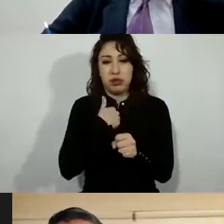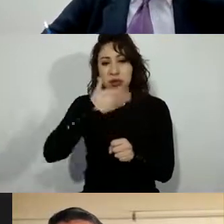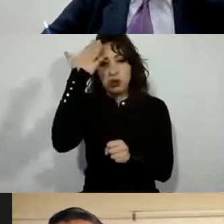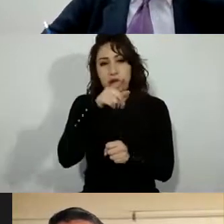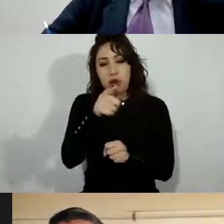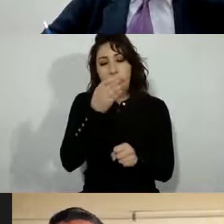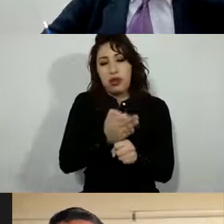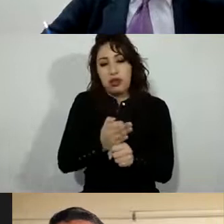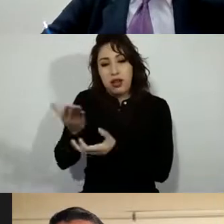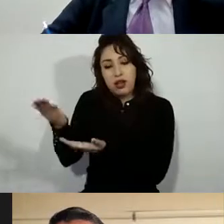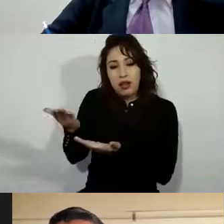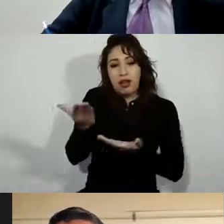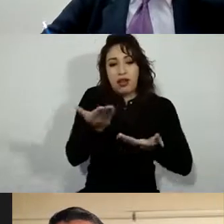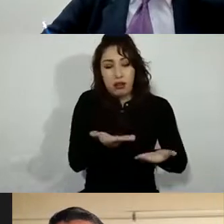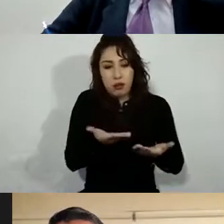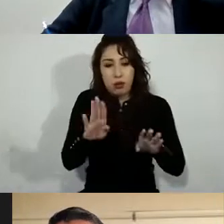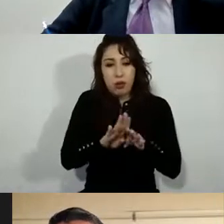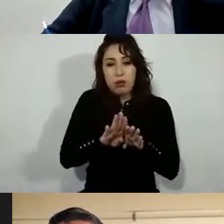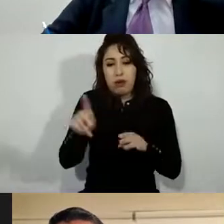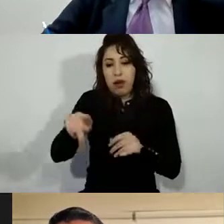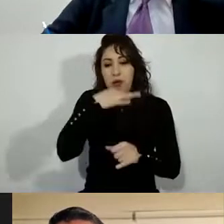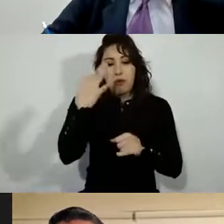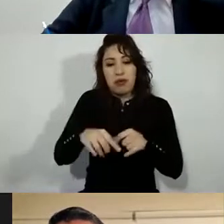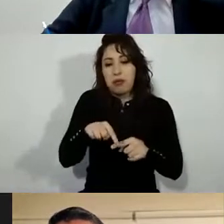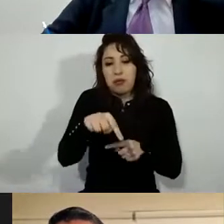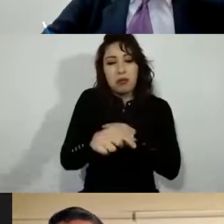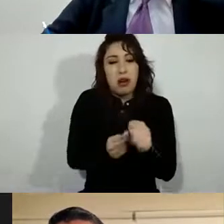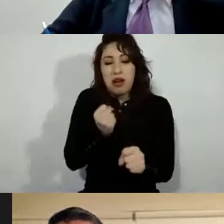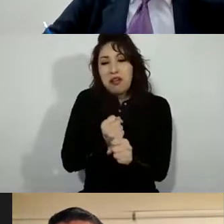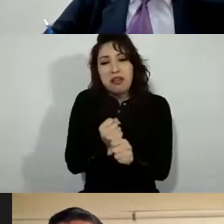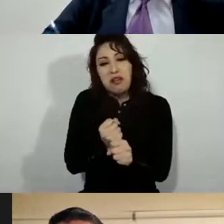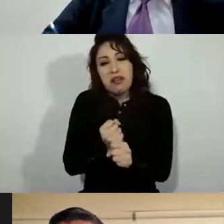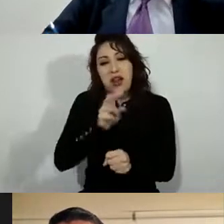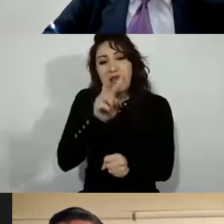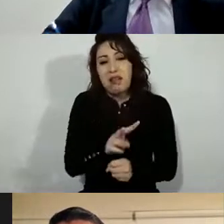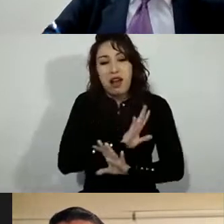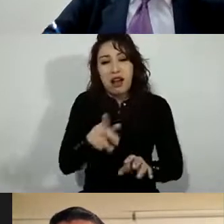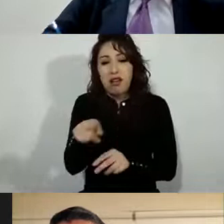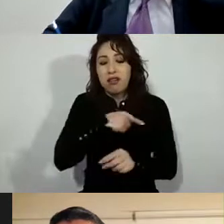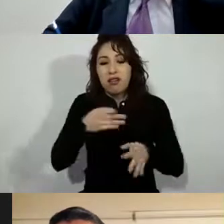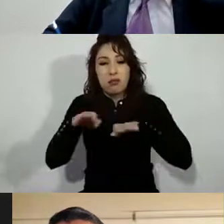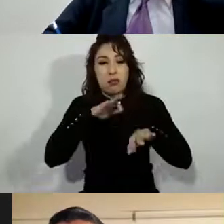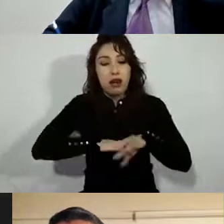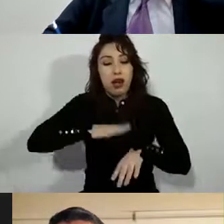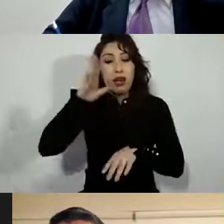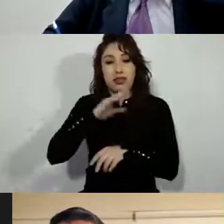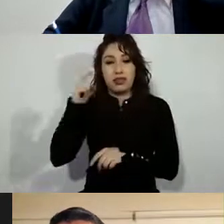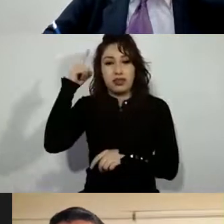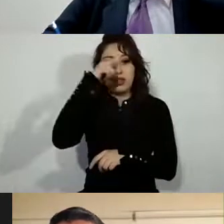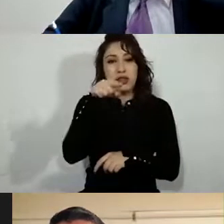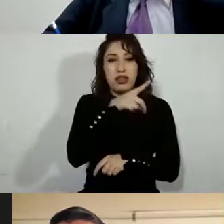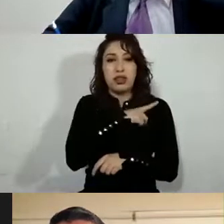llegó ya en el último año de esta legislatura ya de una manera muy apretada, y a usted le va a tocar cerrar la